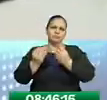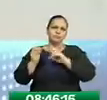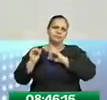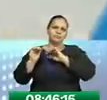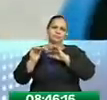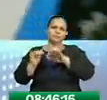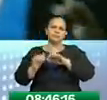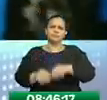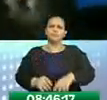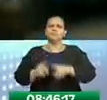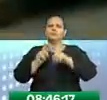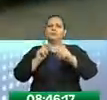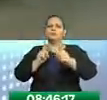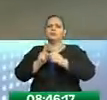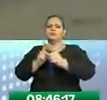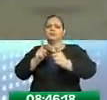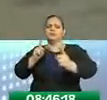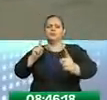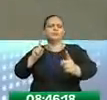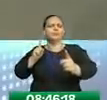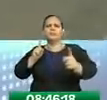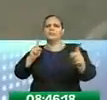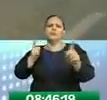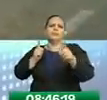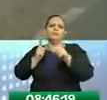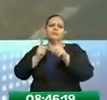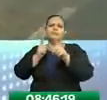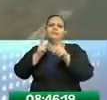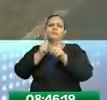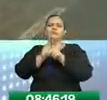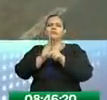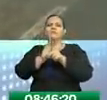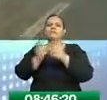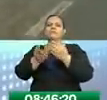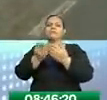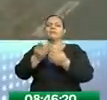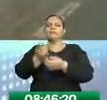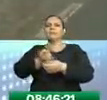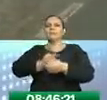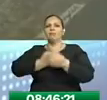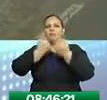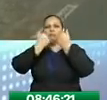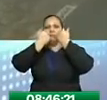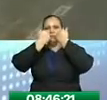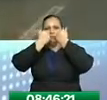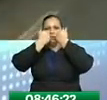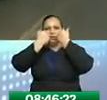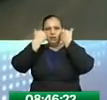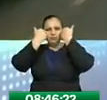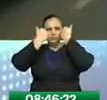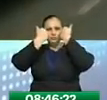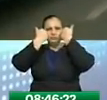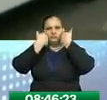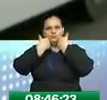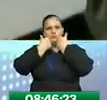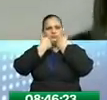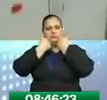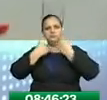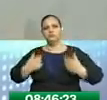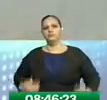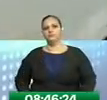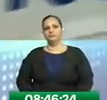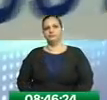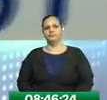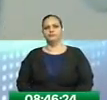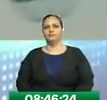respeta la distancia. Cuando viene el bus, estaba observando, la gente se volca. No deja la separación